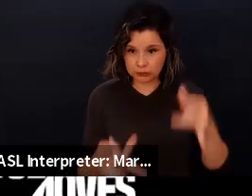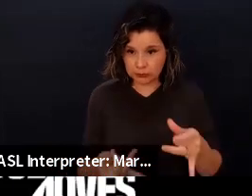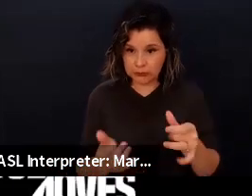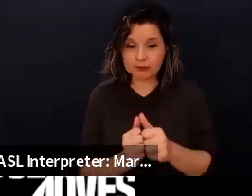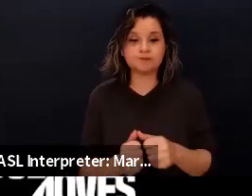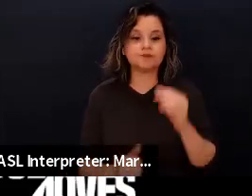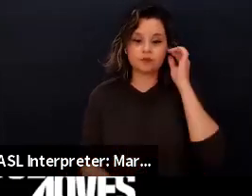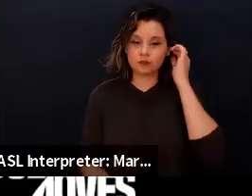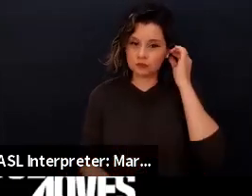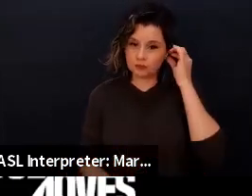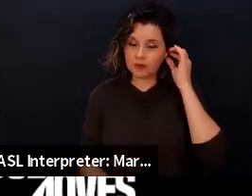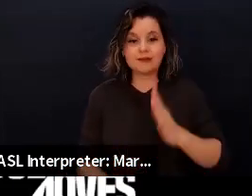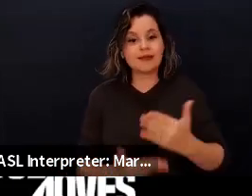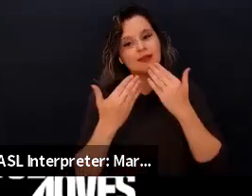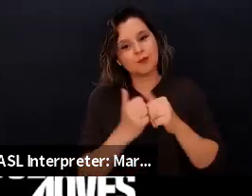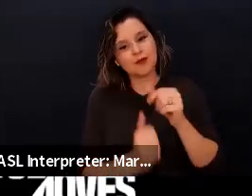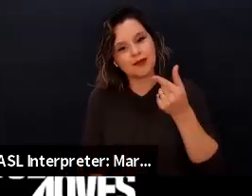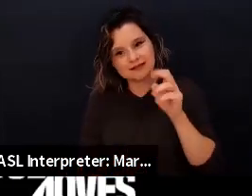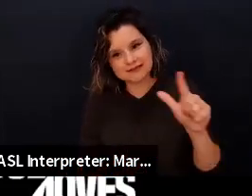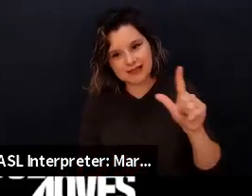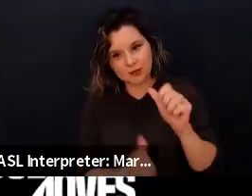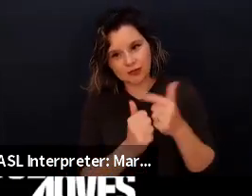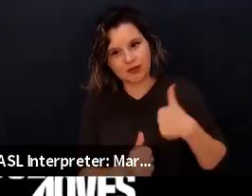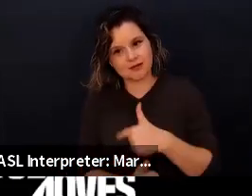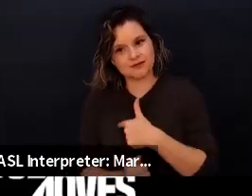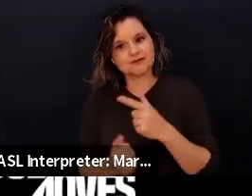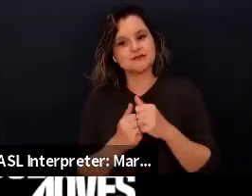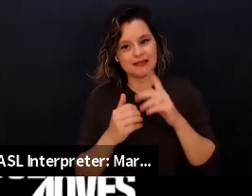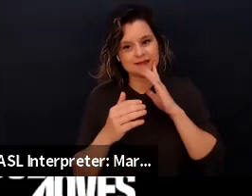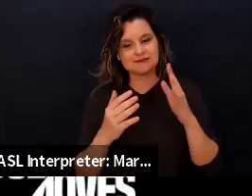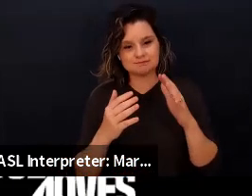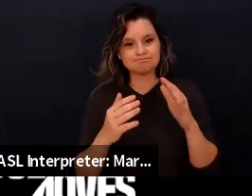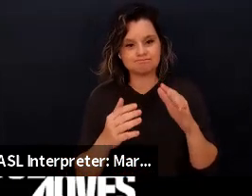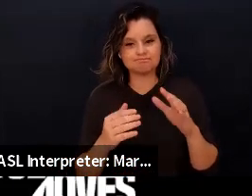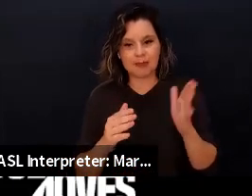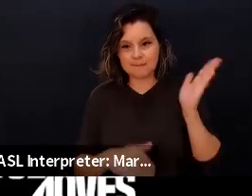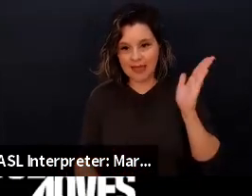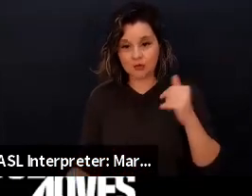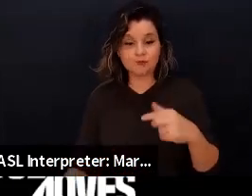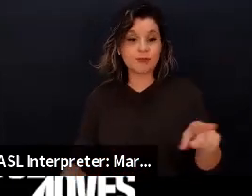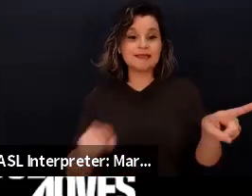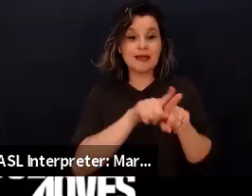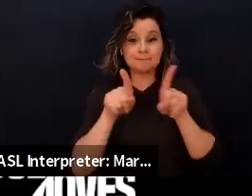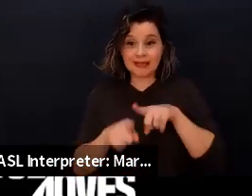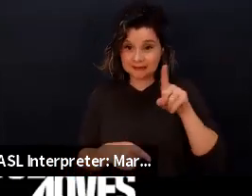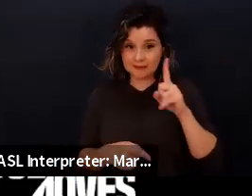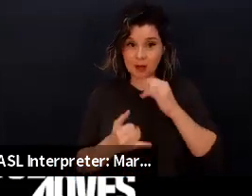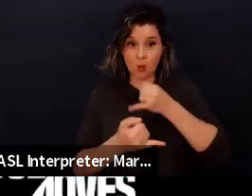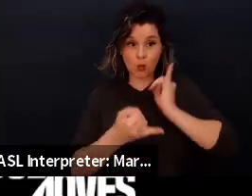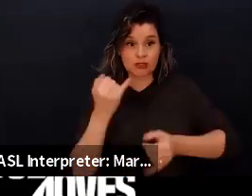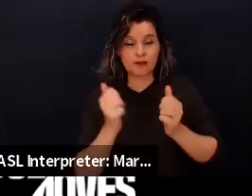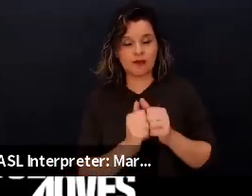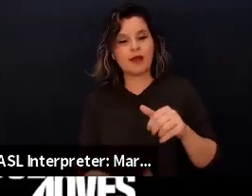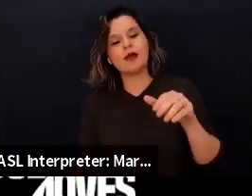Entonces, también nos agrada tener a Grisel con nosotros el día de hoy en nuestro panel. Y también aquí, por último, tenemos a